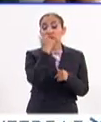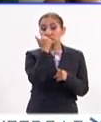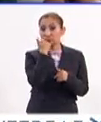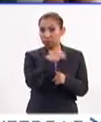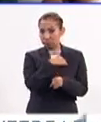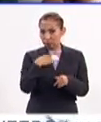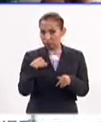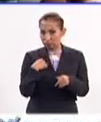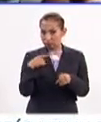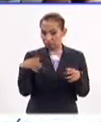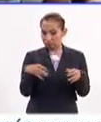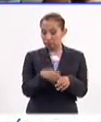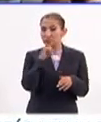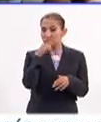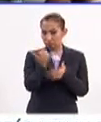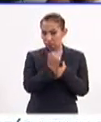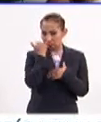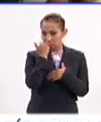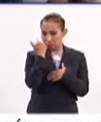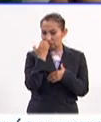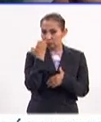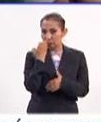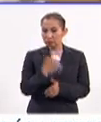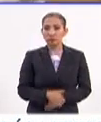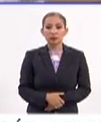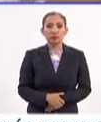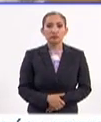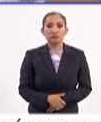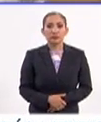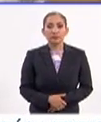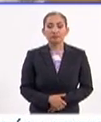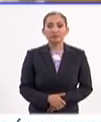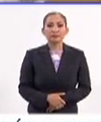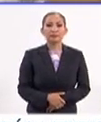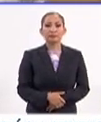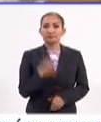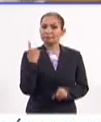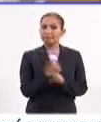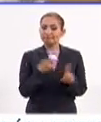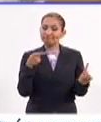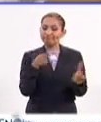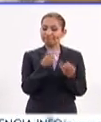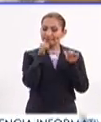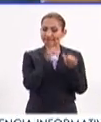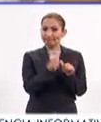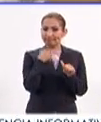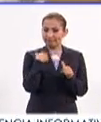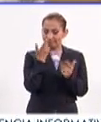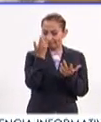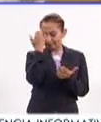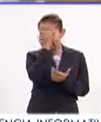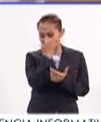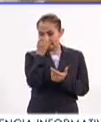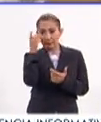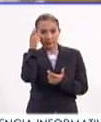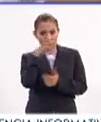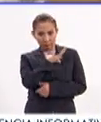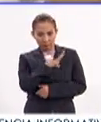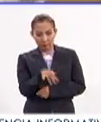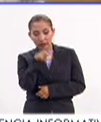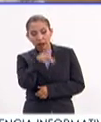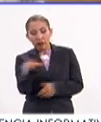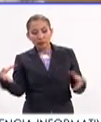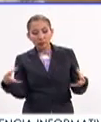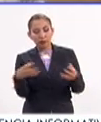que integran su roster sean también estudiantes de la institución. Aquí la prioridad a partir de la línea estratégica del director general